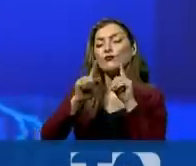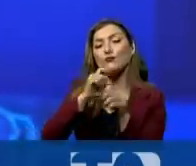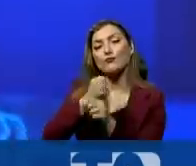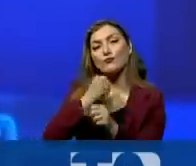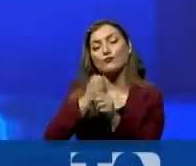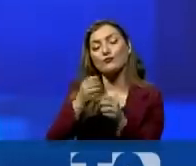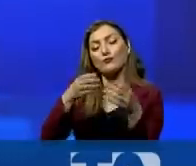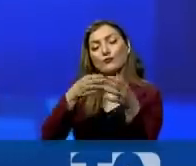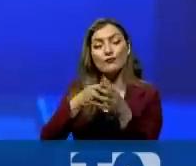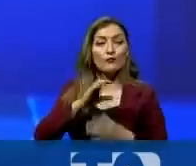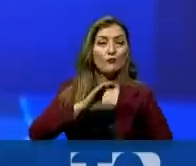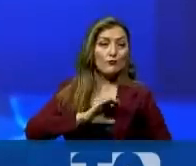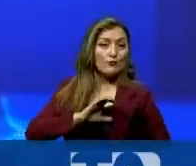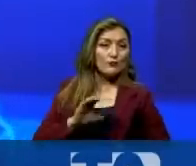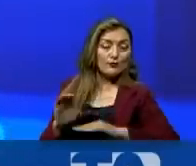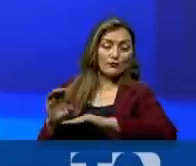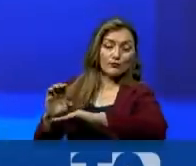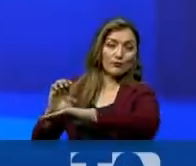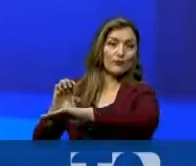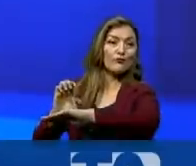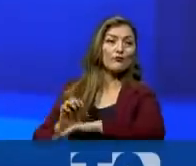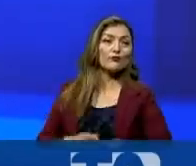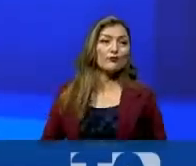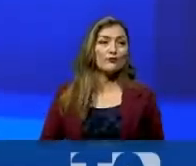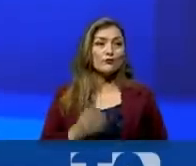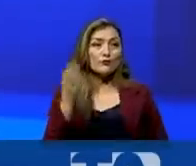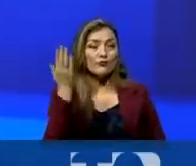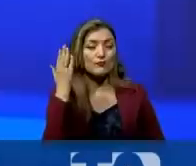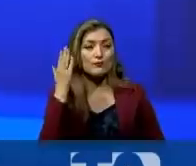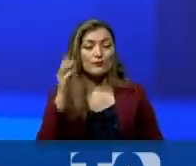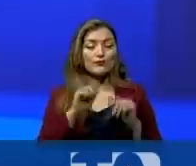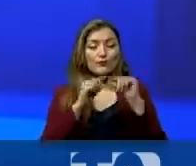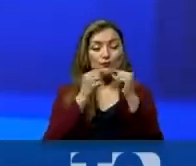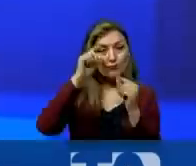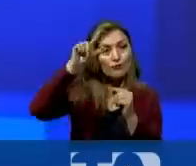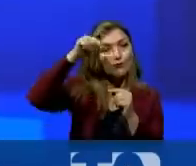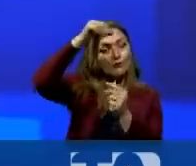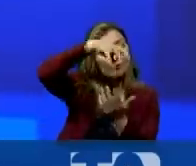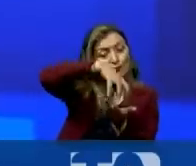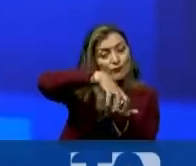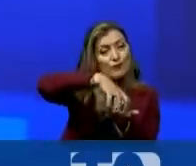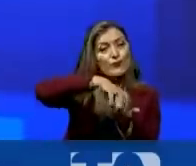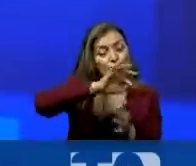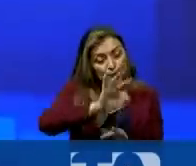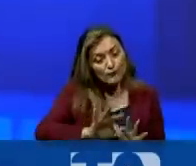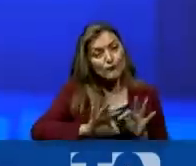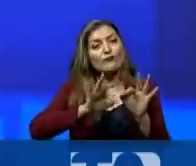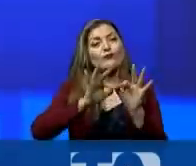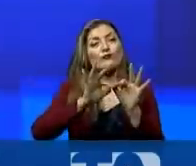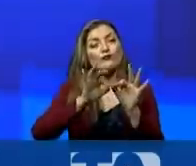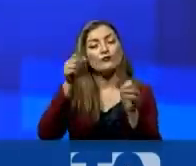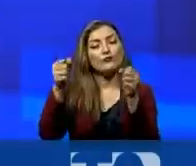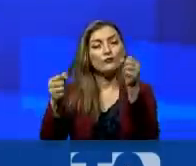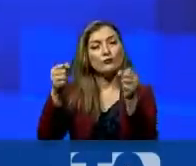con la asociación de municipalidades del ecuador con los alcaldes con el consorcio de gobiernos provinciales con los prefectos con los